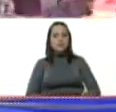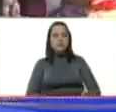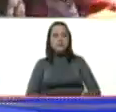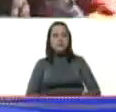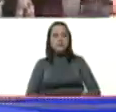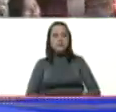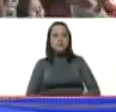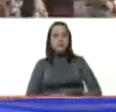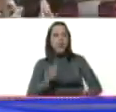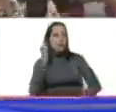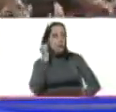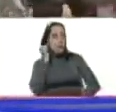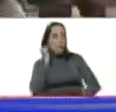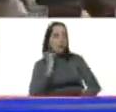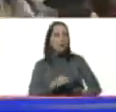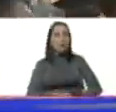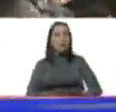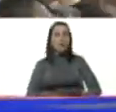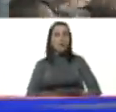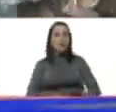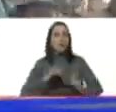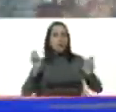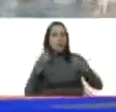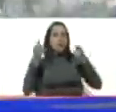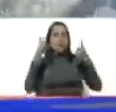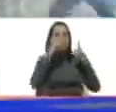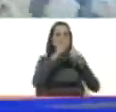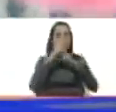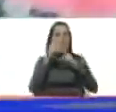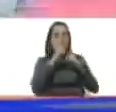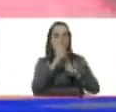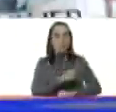de las mujeres esta consigna.